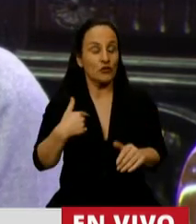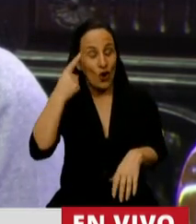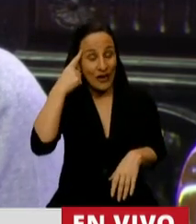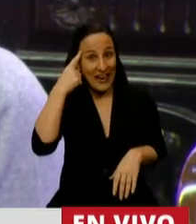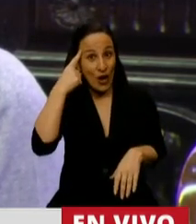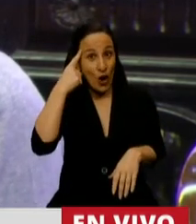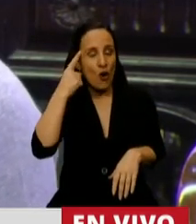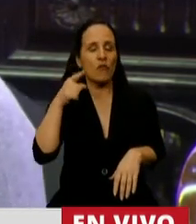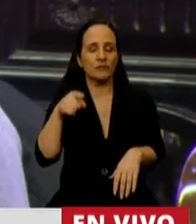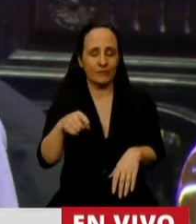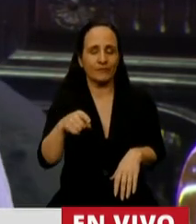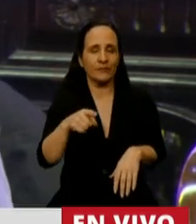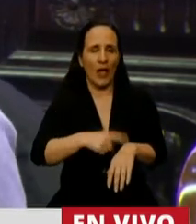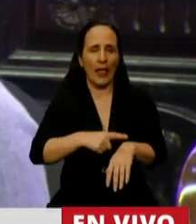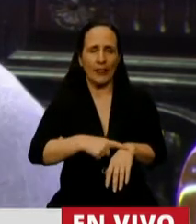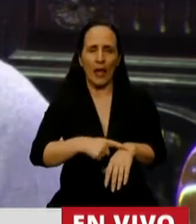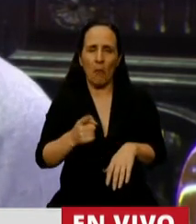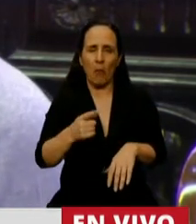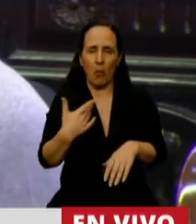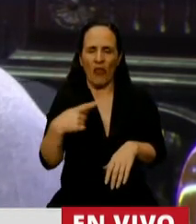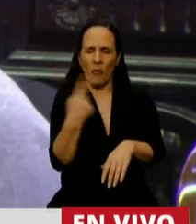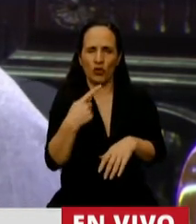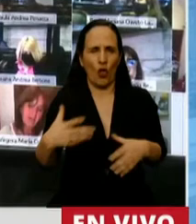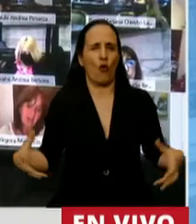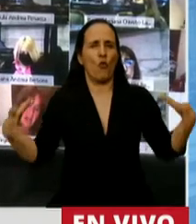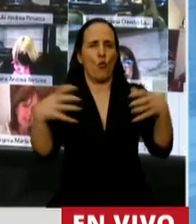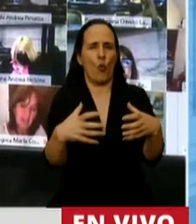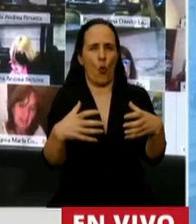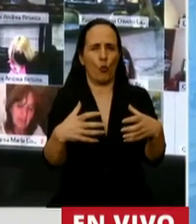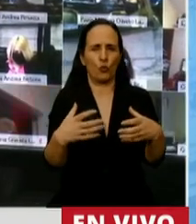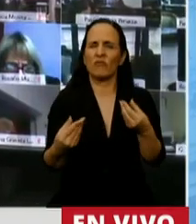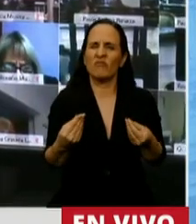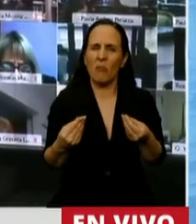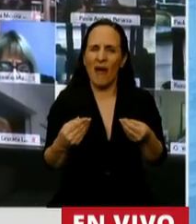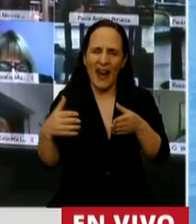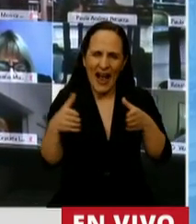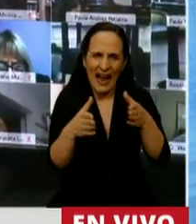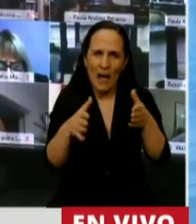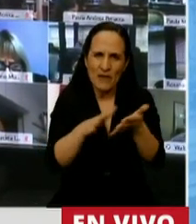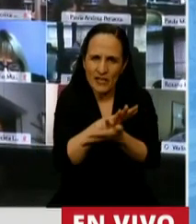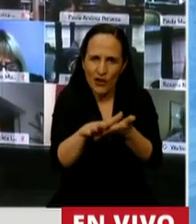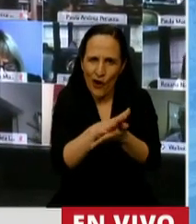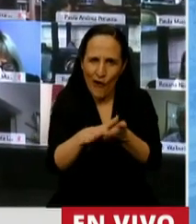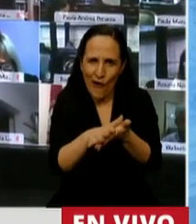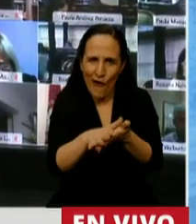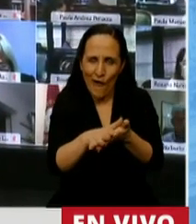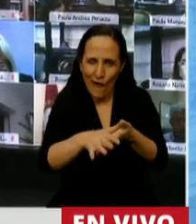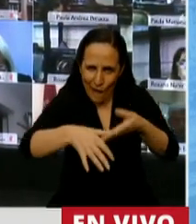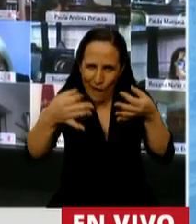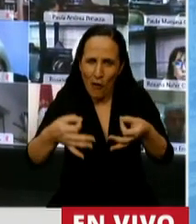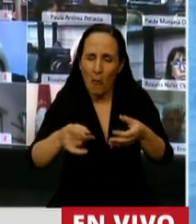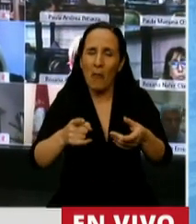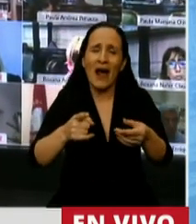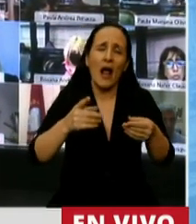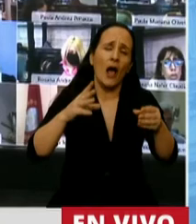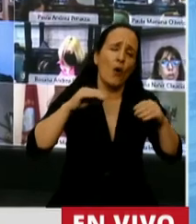que estamos a tiempo de actuar en conjunto para torcer el camino para no caer en la